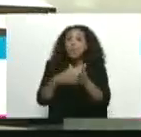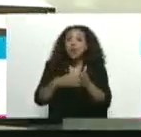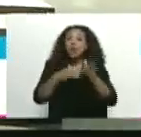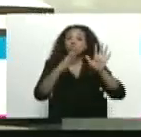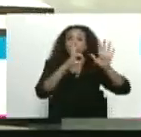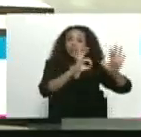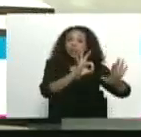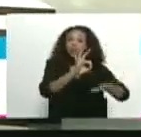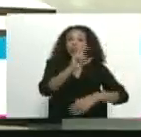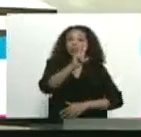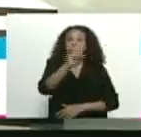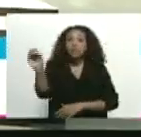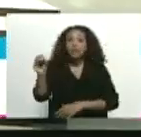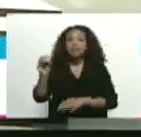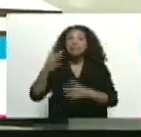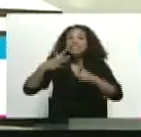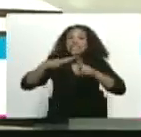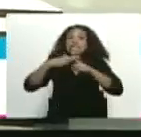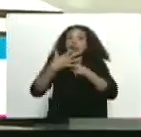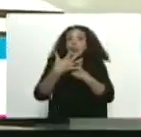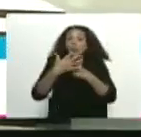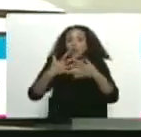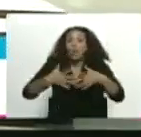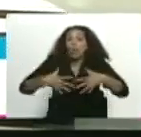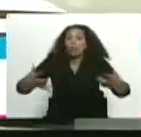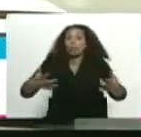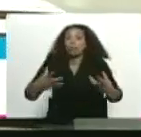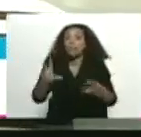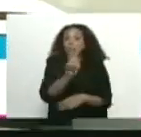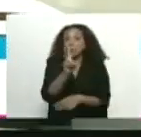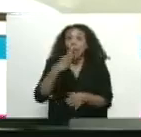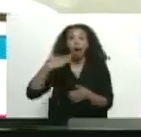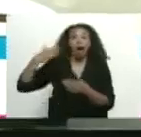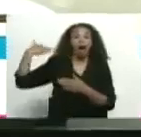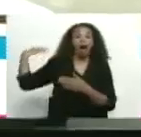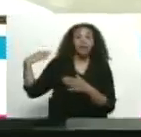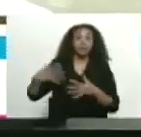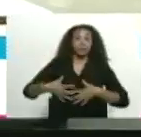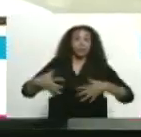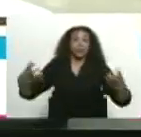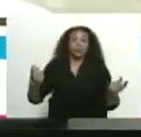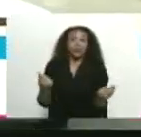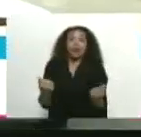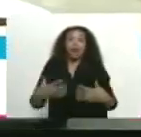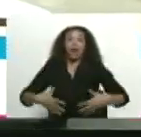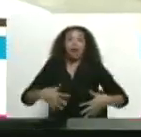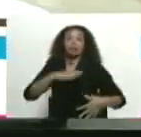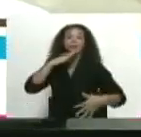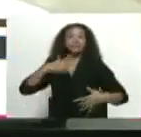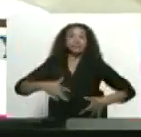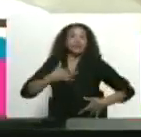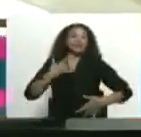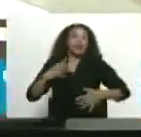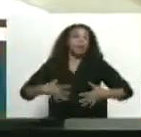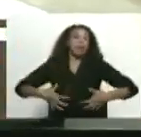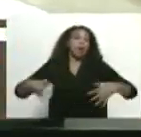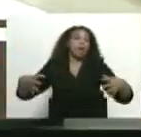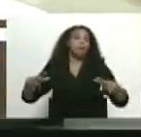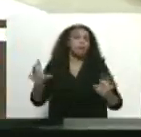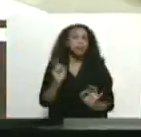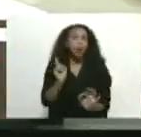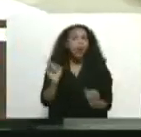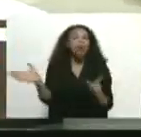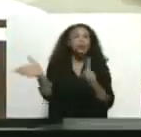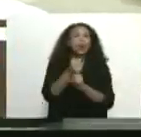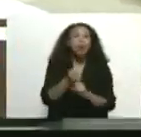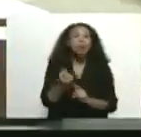41.870. Ni en las condiciones de bonanza de la Venezuela rentista, de la Venezuela donde éramos ricos y quizás no lo sabíamos, no se había